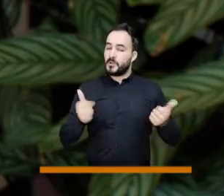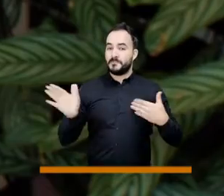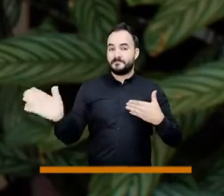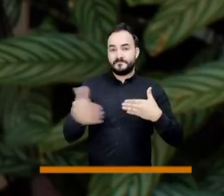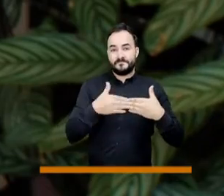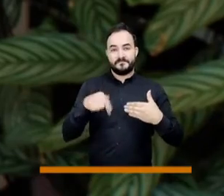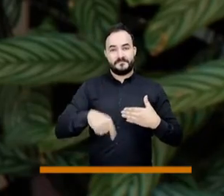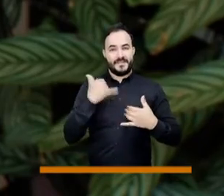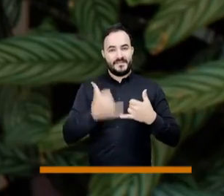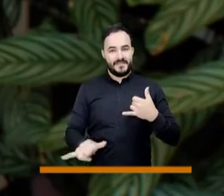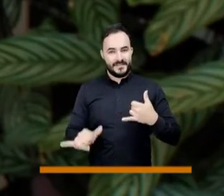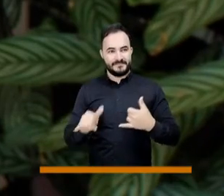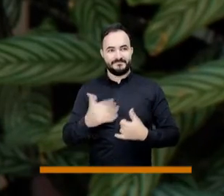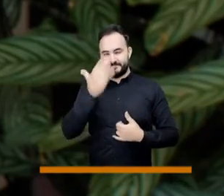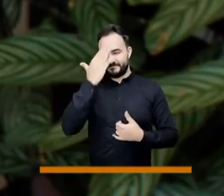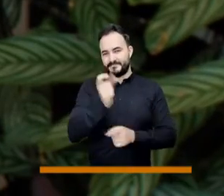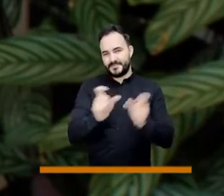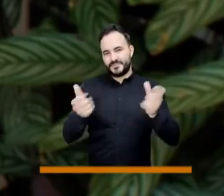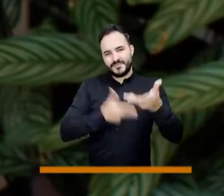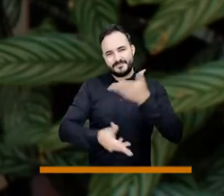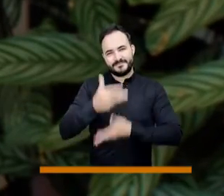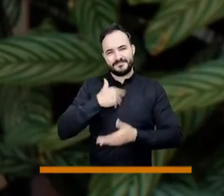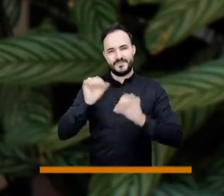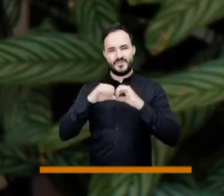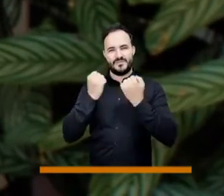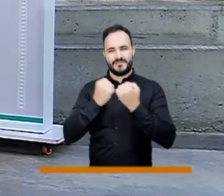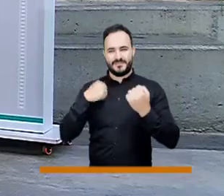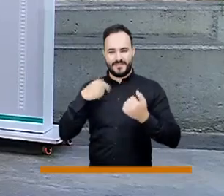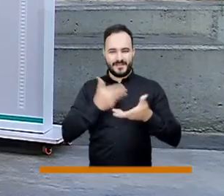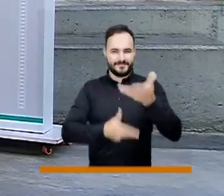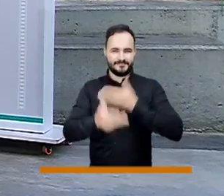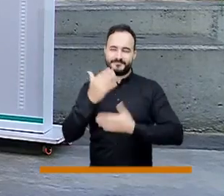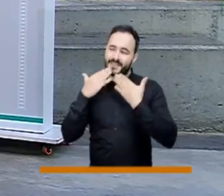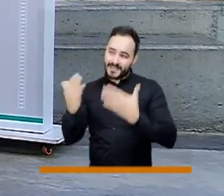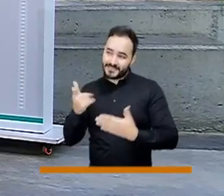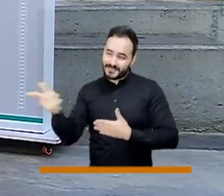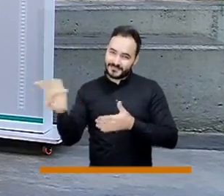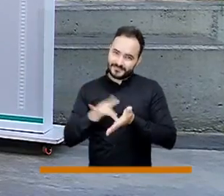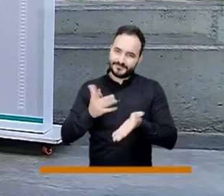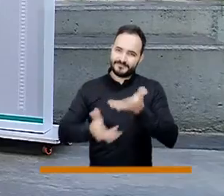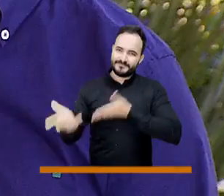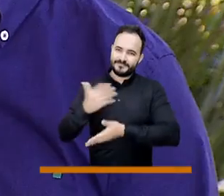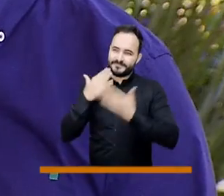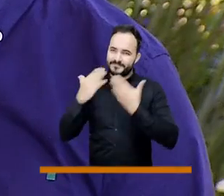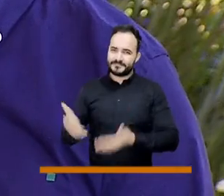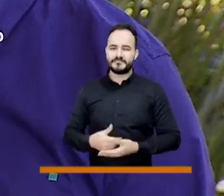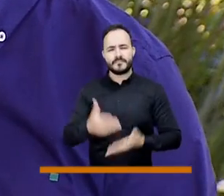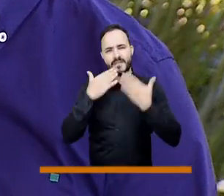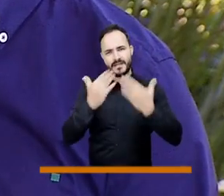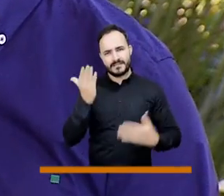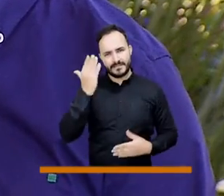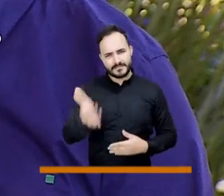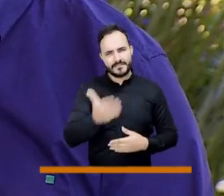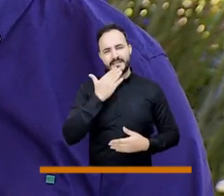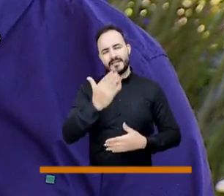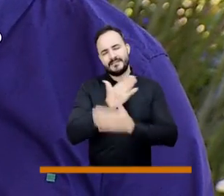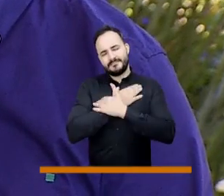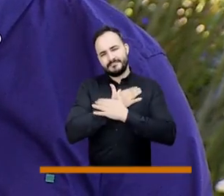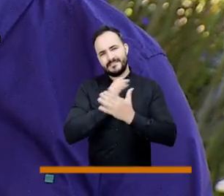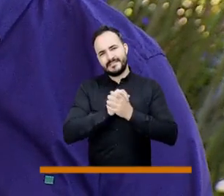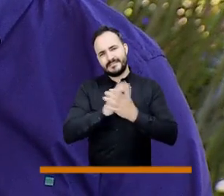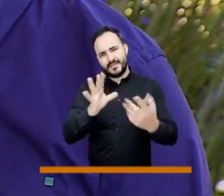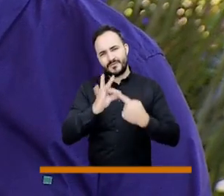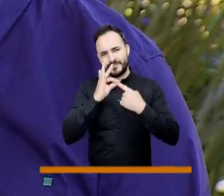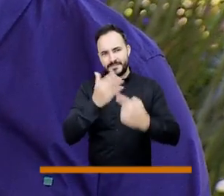concejal, así vamos llegando al final de este espacio De Frente a la Gente, agradeciéndole como siempre el haber estado con nosotros. Muchas gracias, Katherine, y un saludo